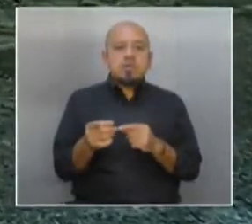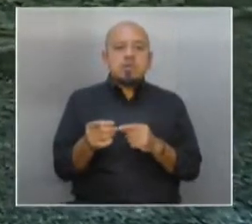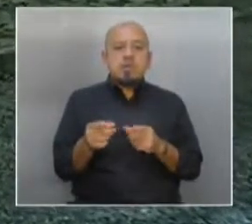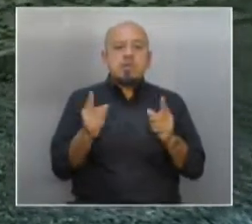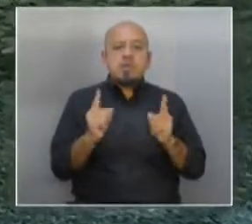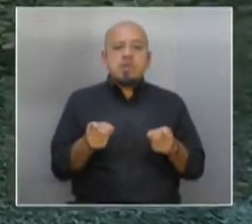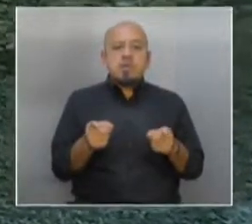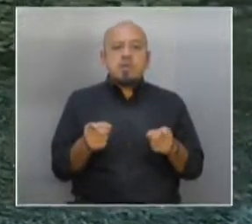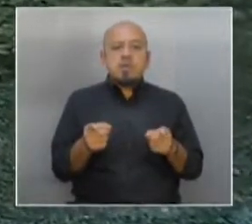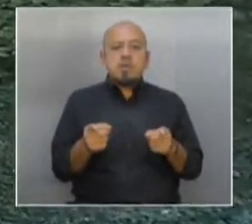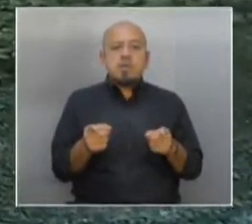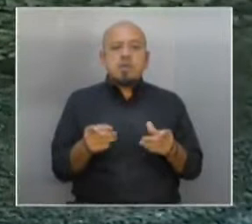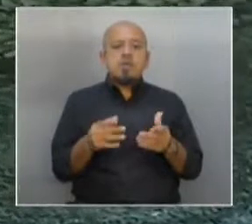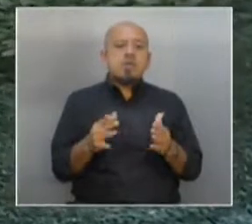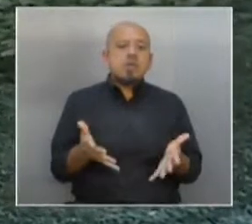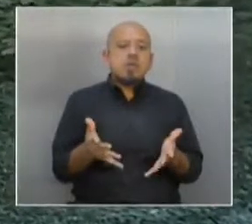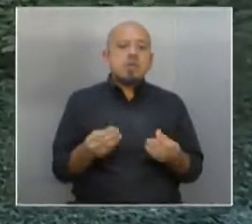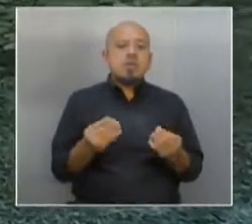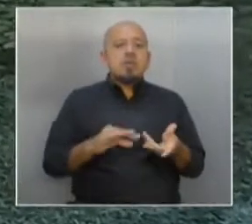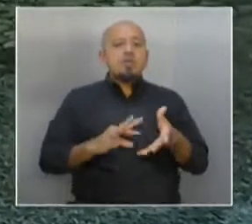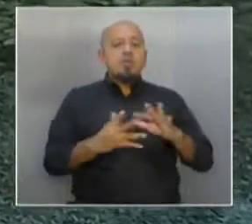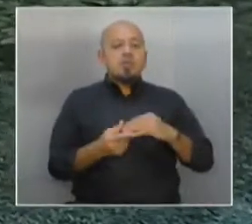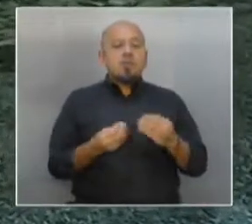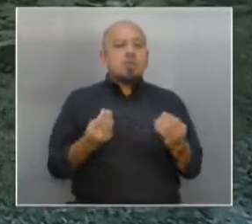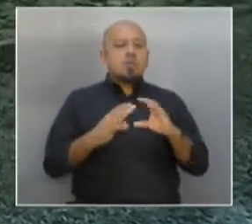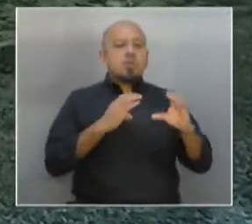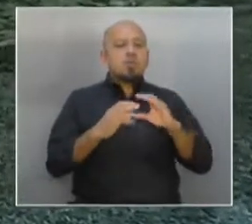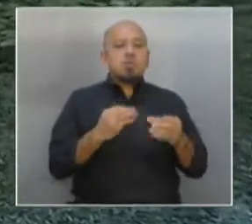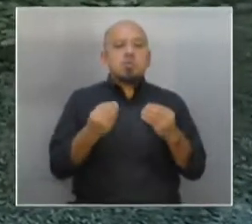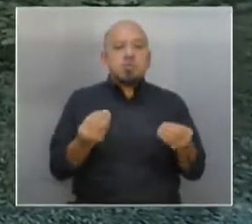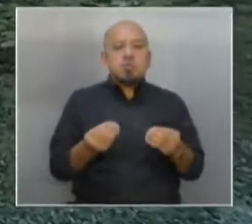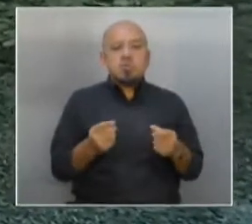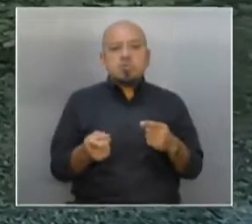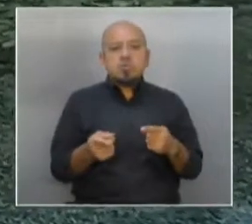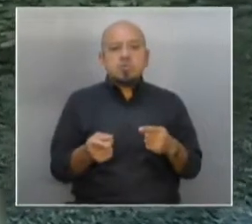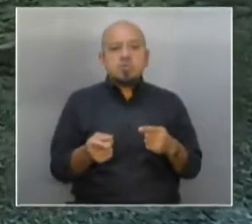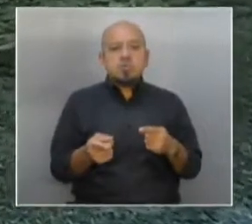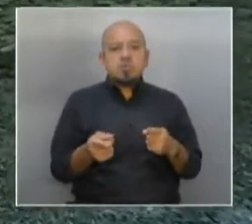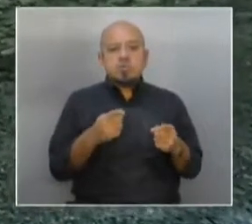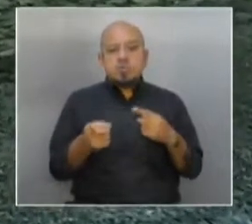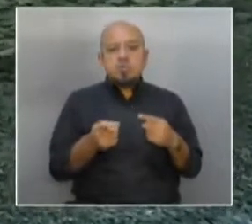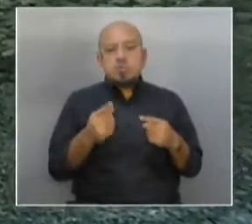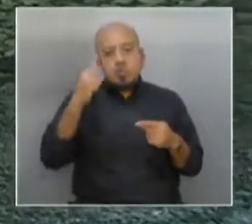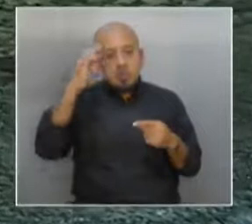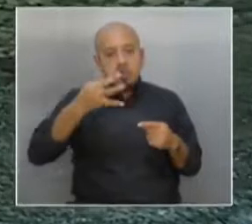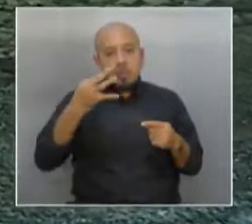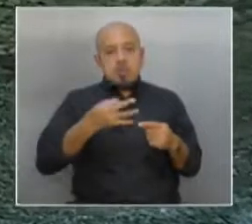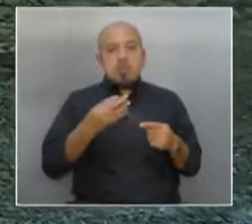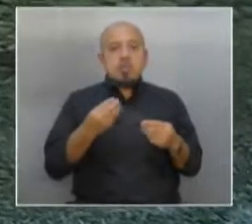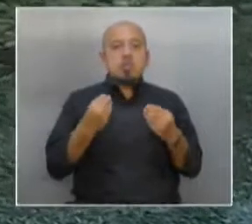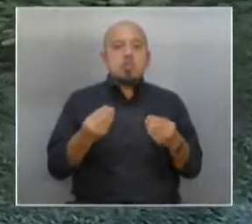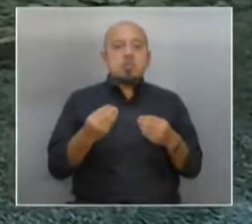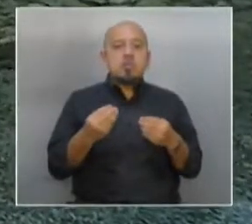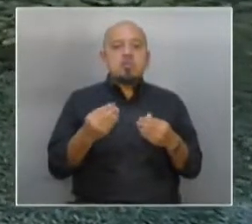también como de qué forma queremos hacerlo, si queremos partir de nuestra realidad, si queremos partir de